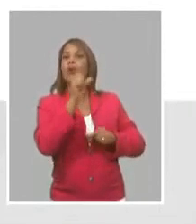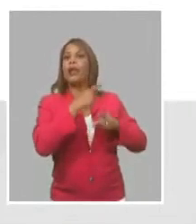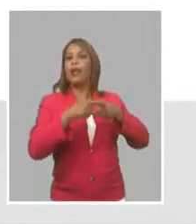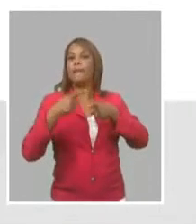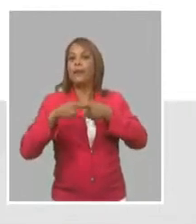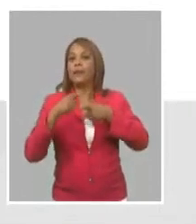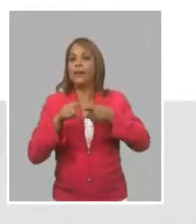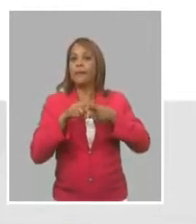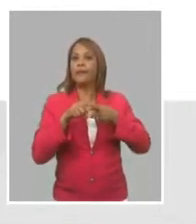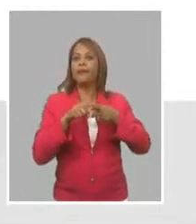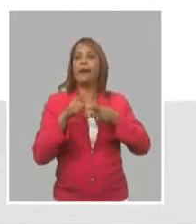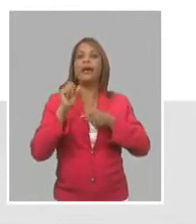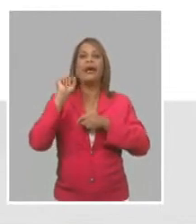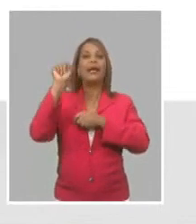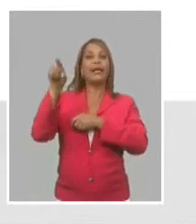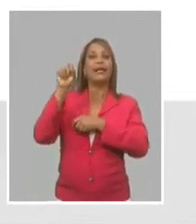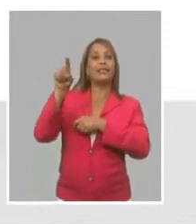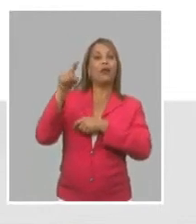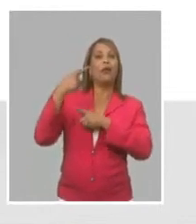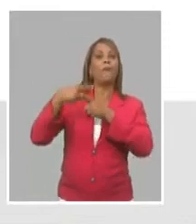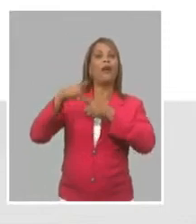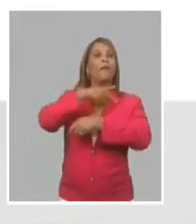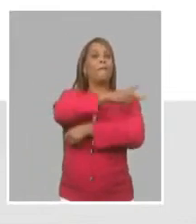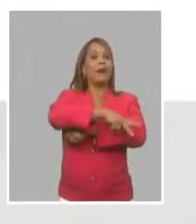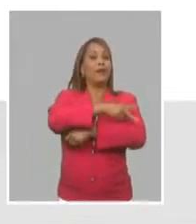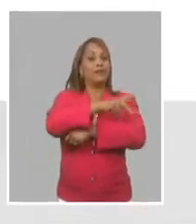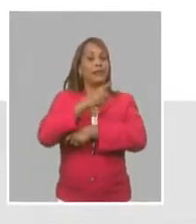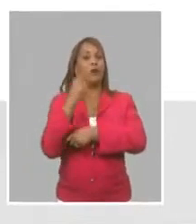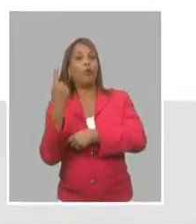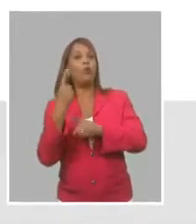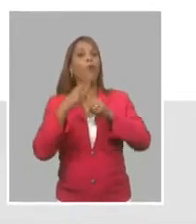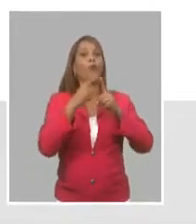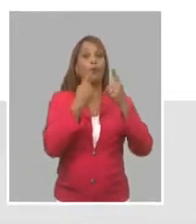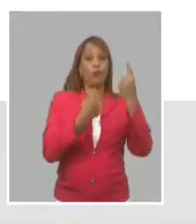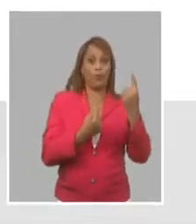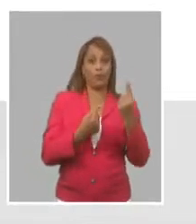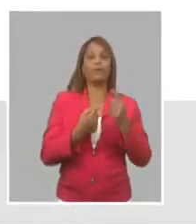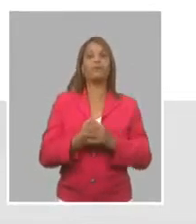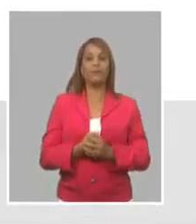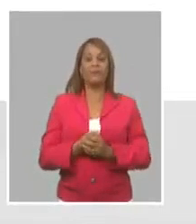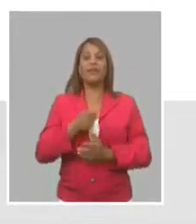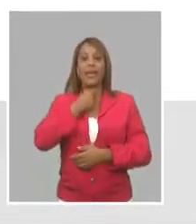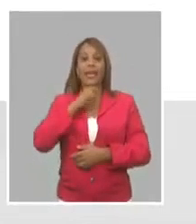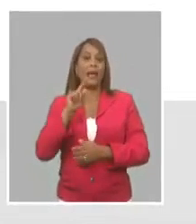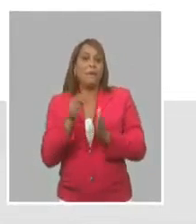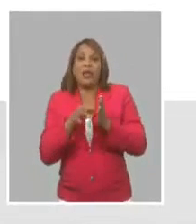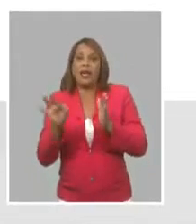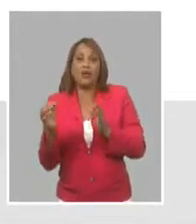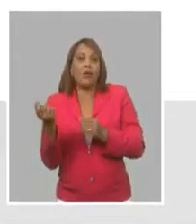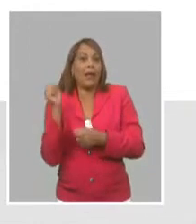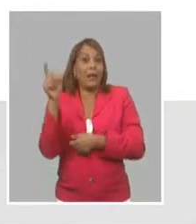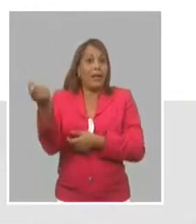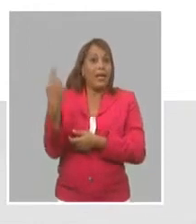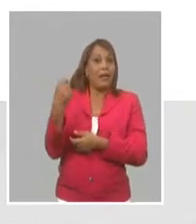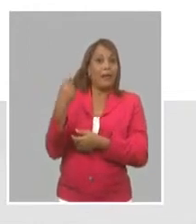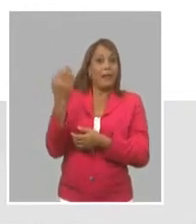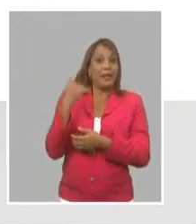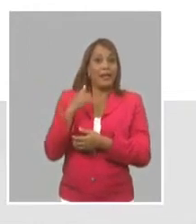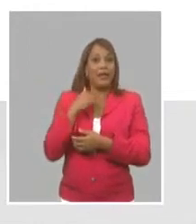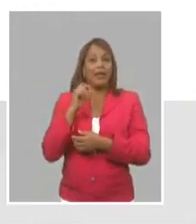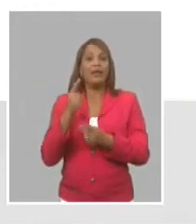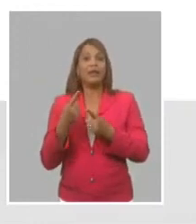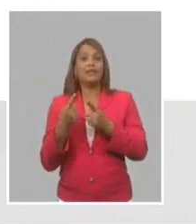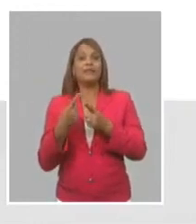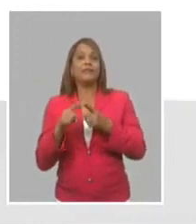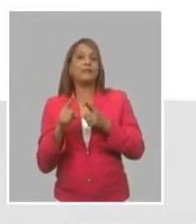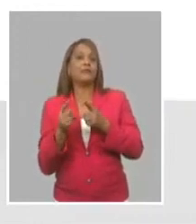importadas. Que tenemos muchas y nada más representan el 9%. Porque es uno por uno. El ejemplo del arroz que entra a 600 pesos y cuando tú pongas